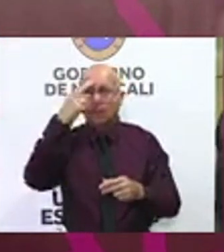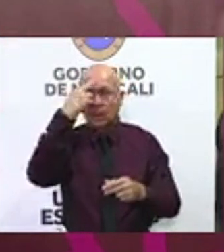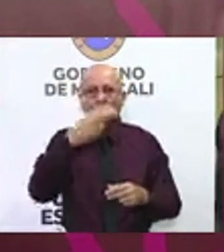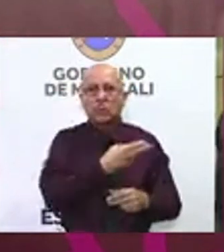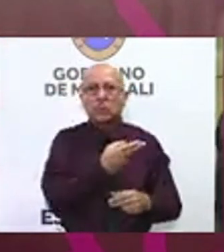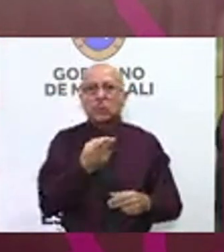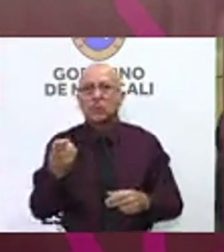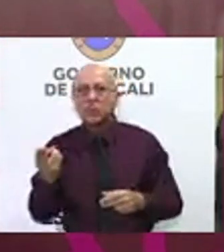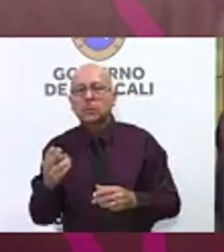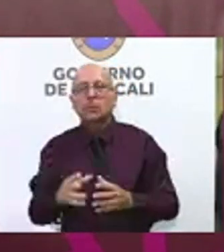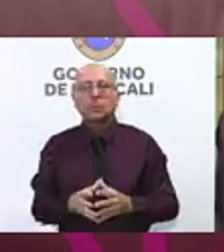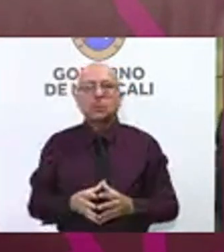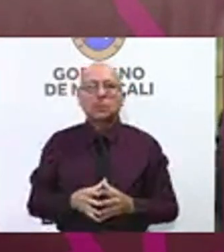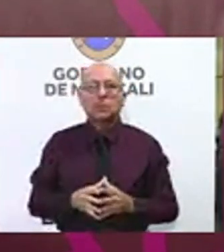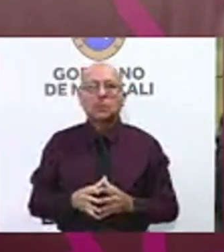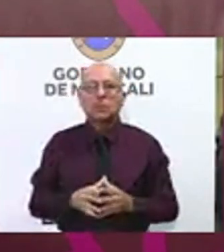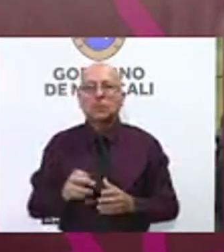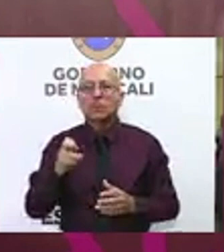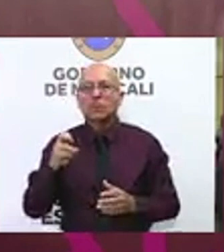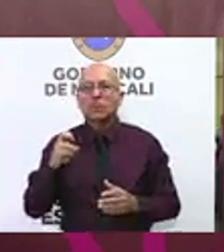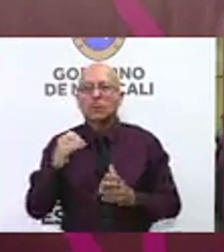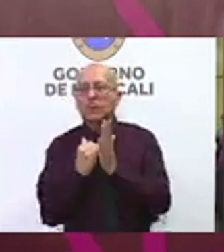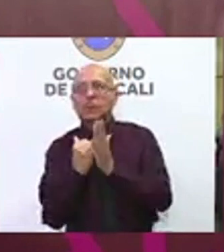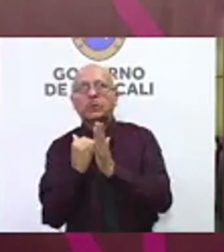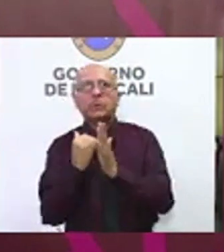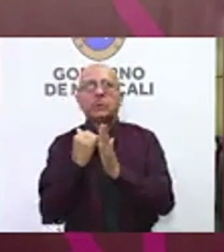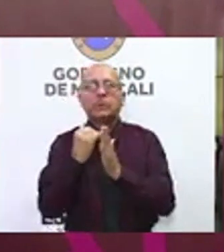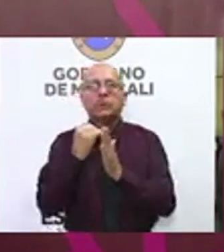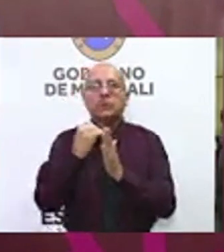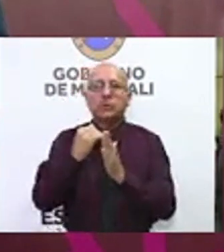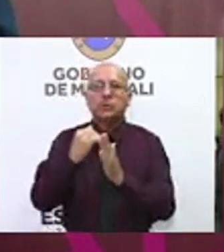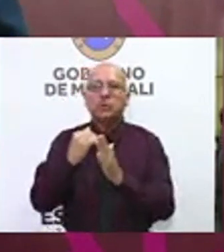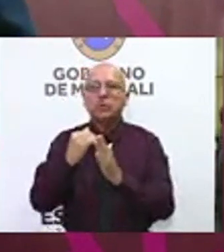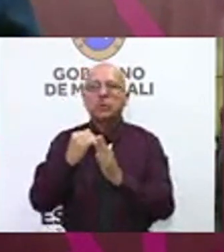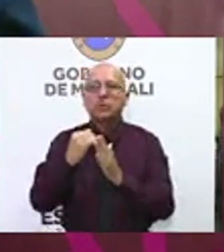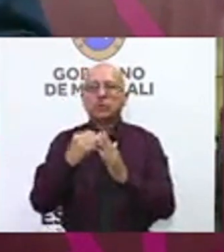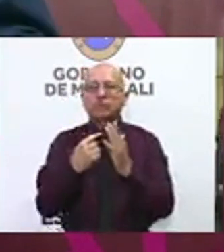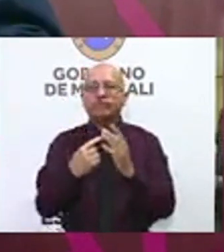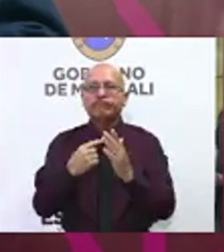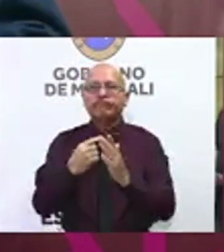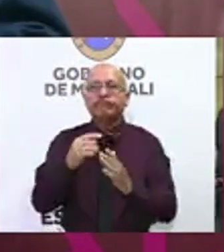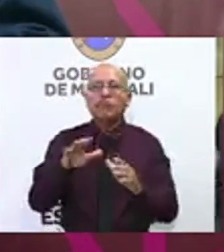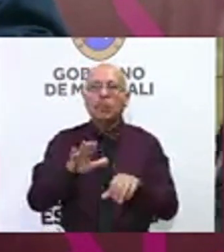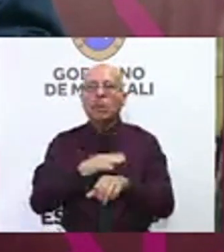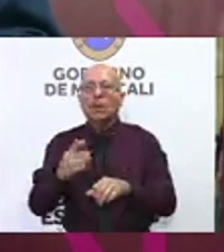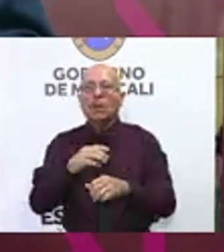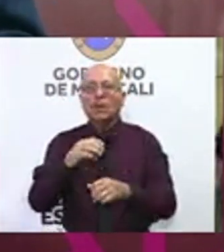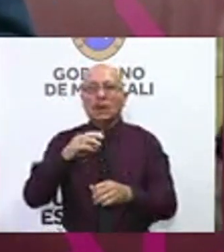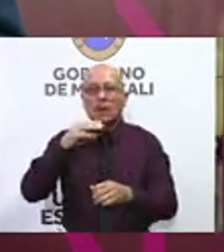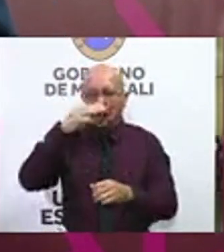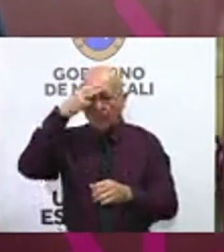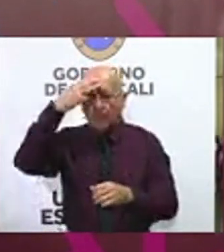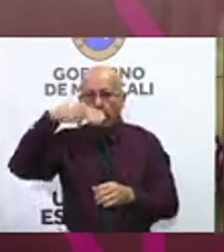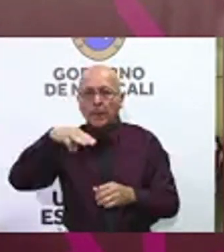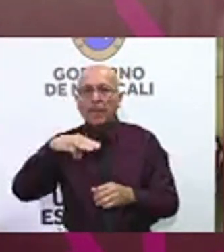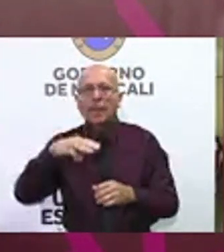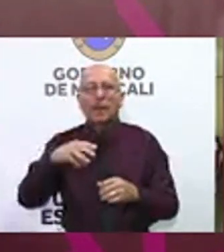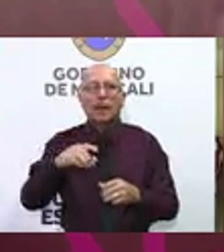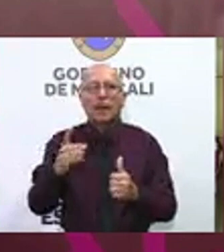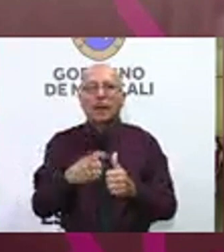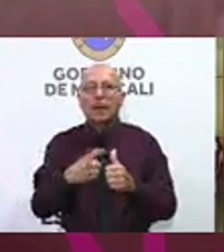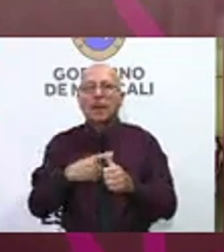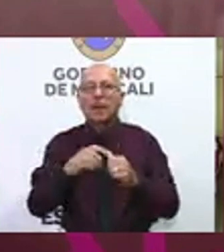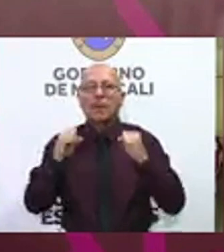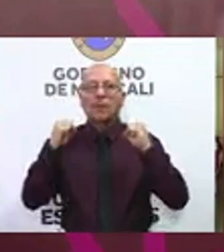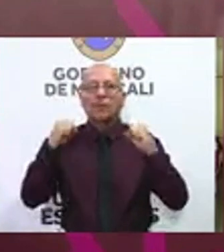ustedes que estas elevadas temperaturas que hemos estado teniendo en el municipio son debido a dos factores. Primeramente, un